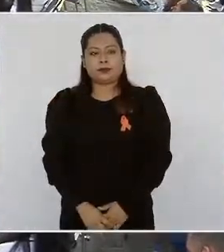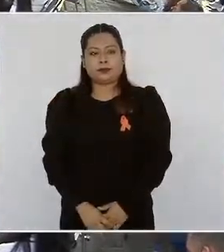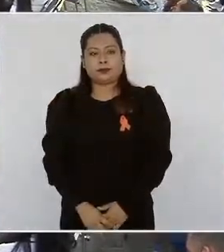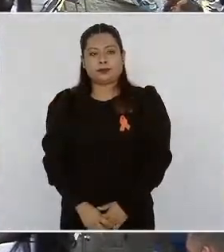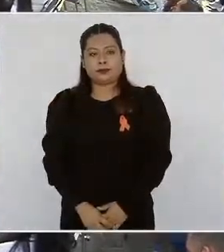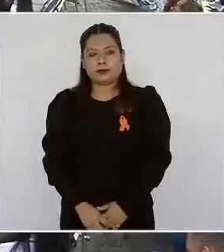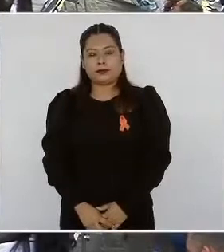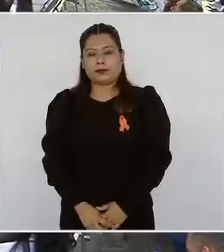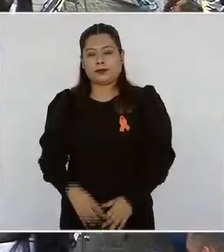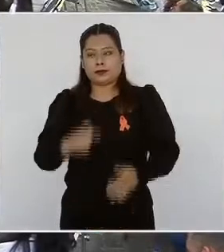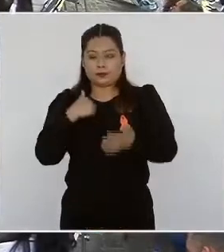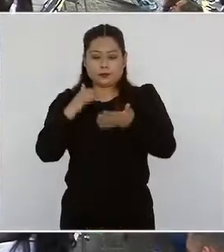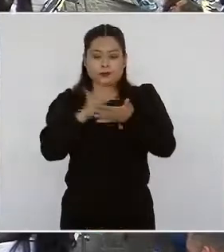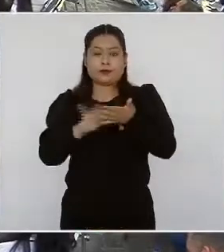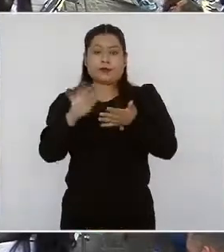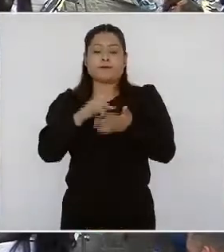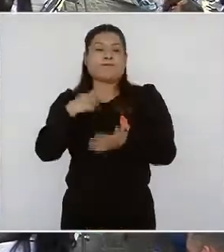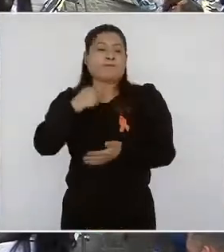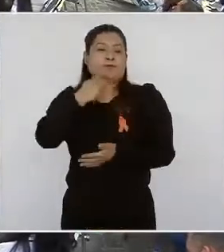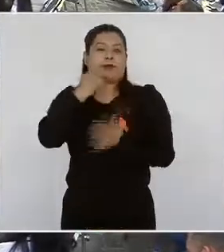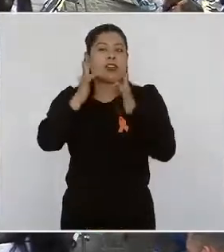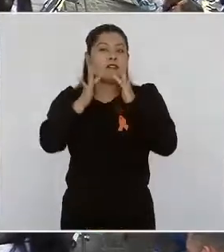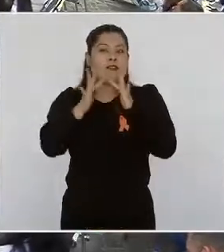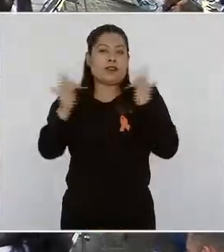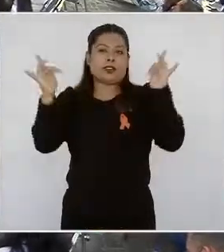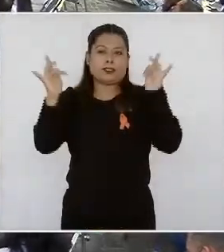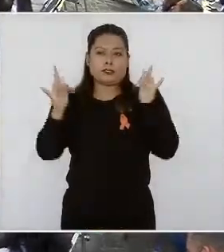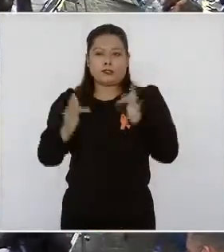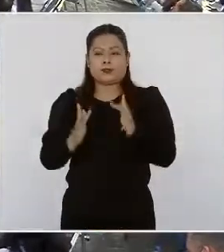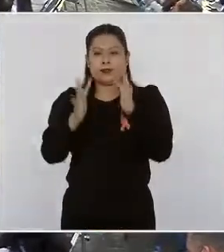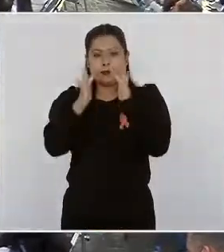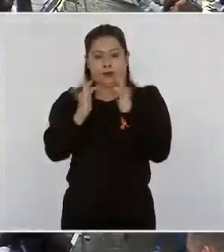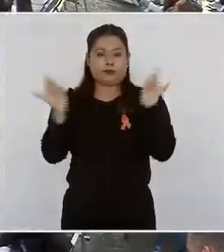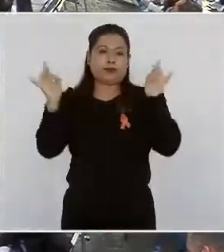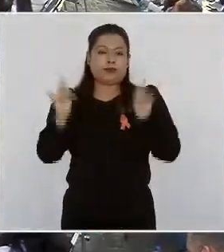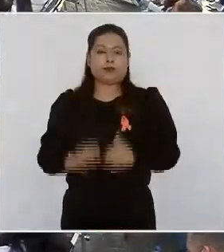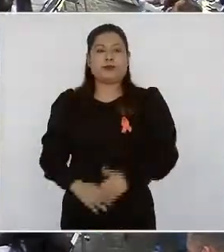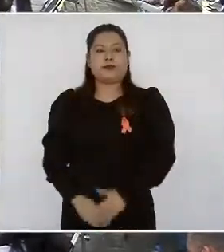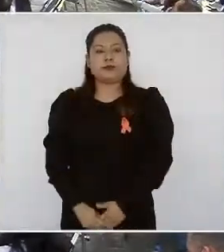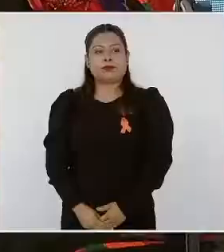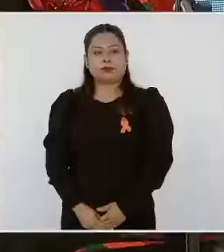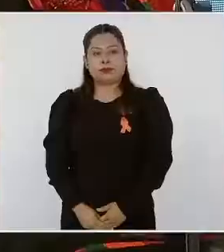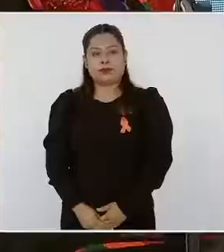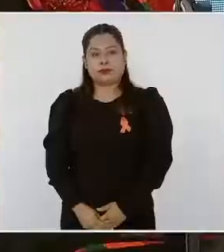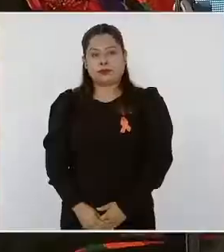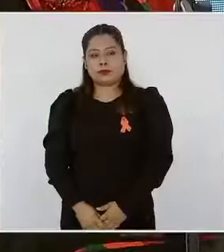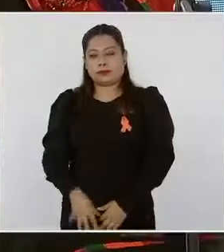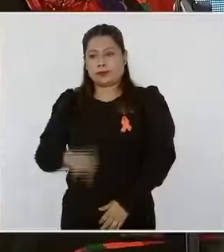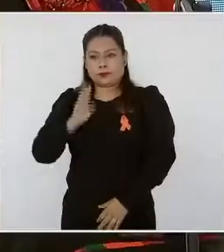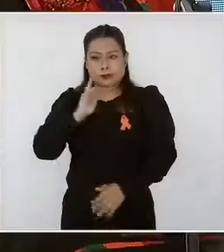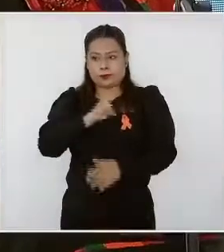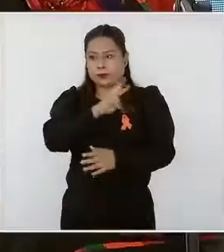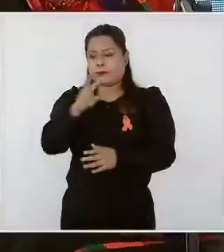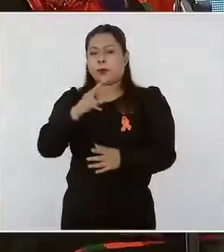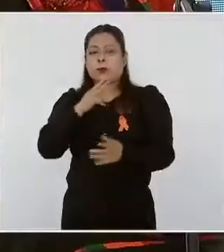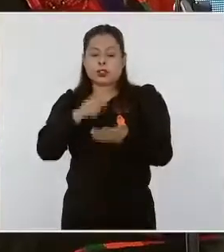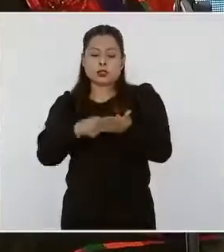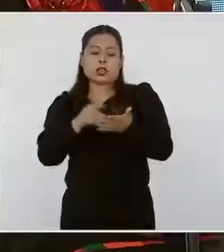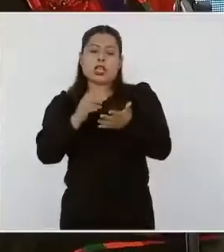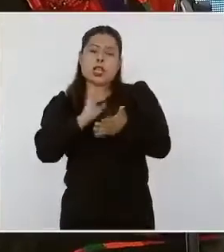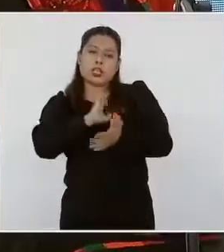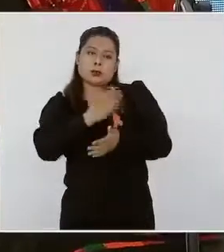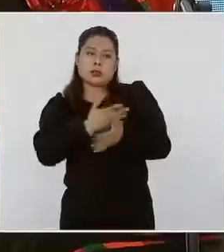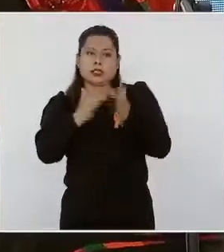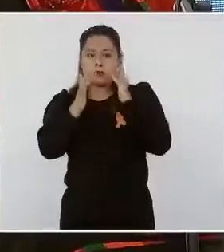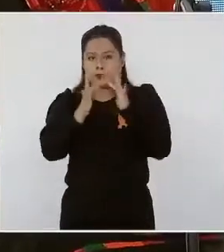Y que les va a leer algo en francés. Y el francés, bueno, veo que hay versión española y versión francés